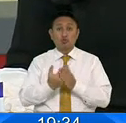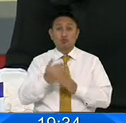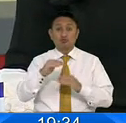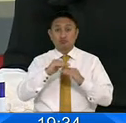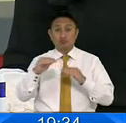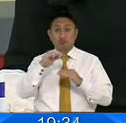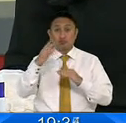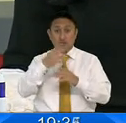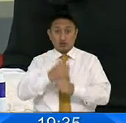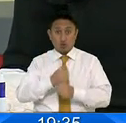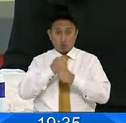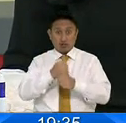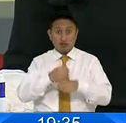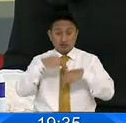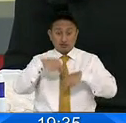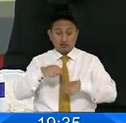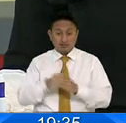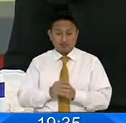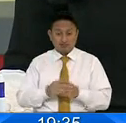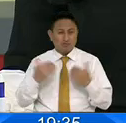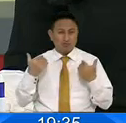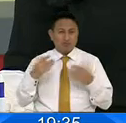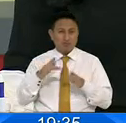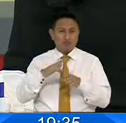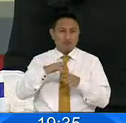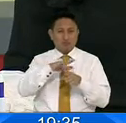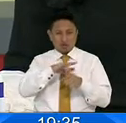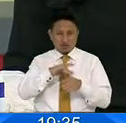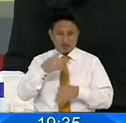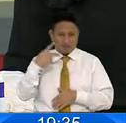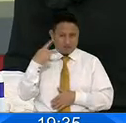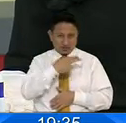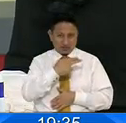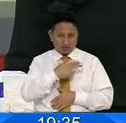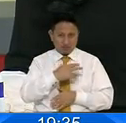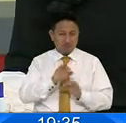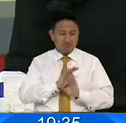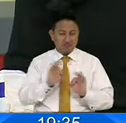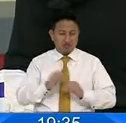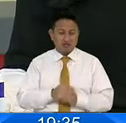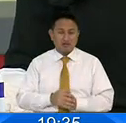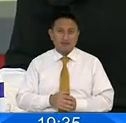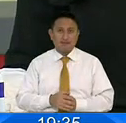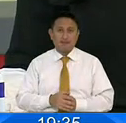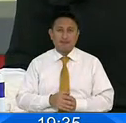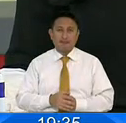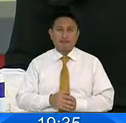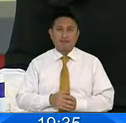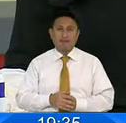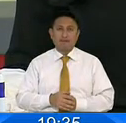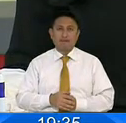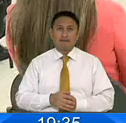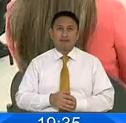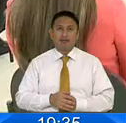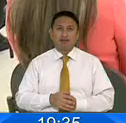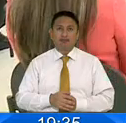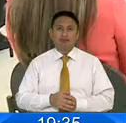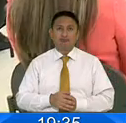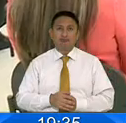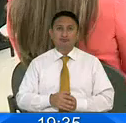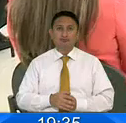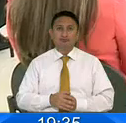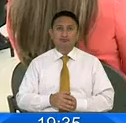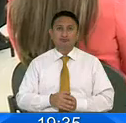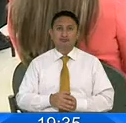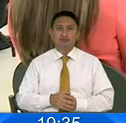de seguridad que disminuye cualquier riesgo de falsificación y nuevos campos de información. En